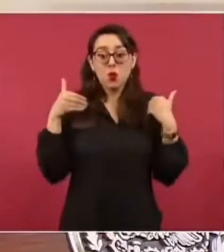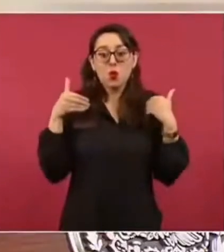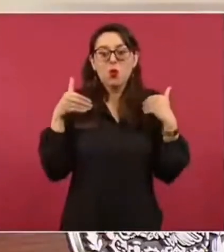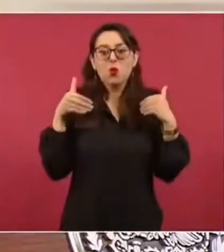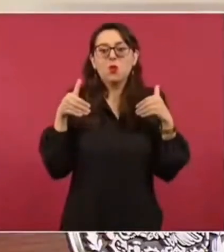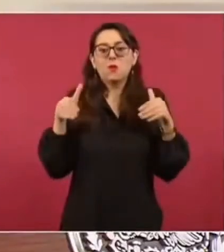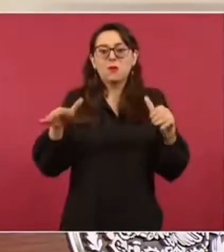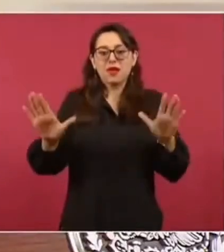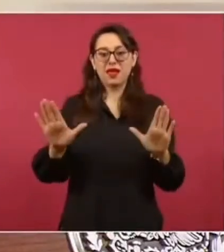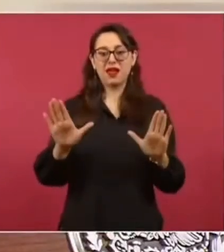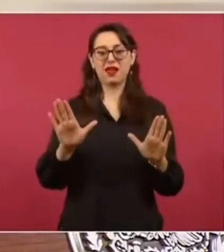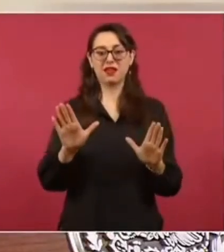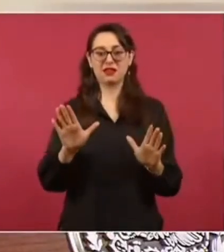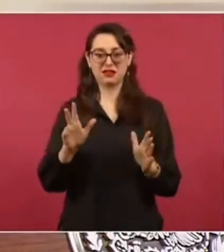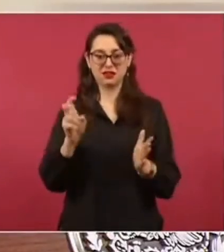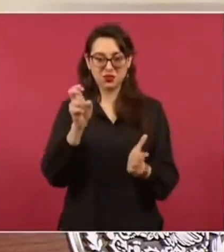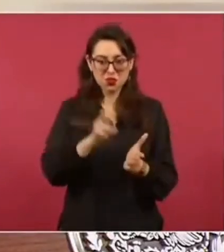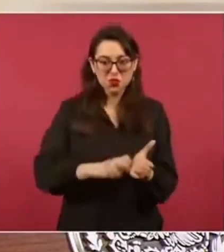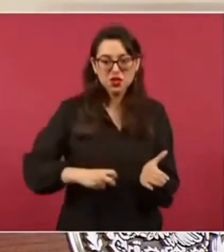el rumbo